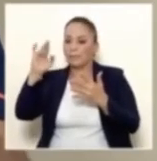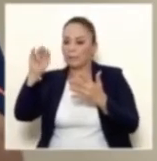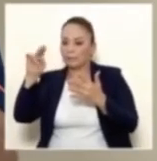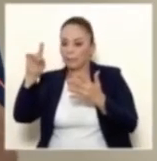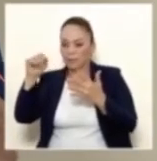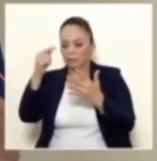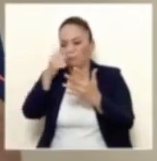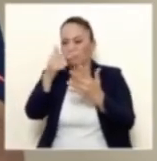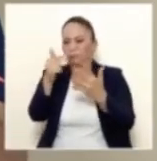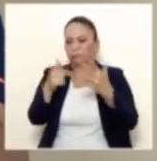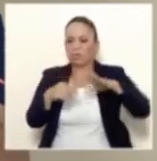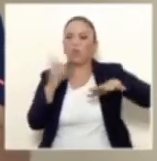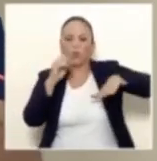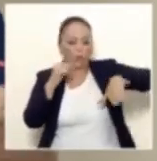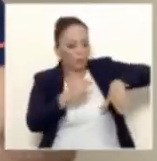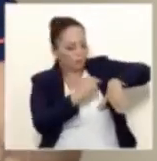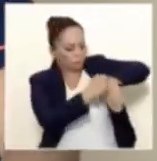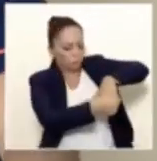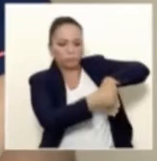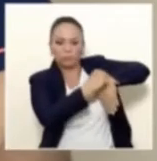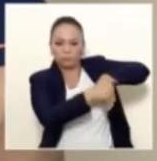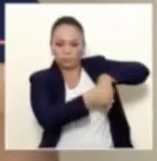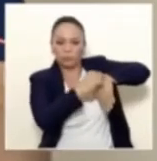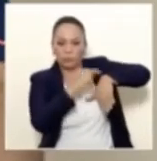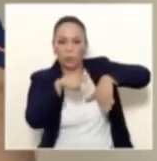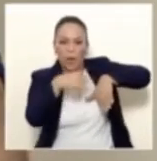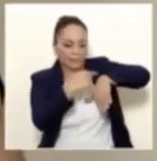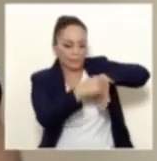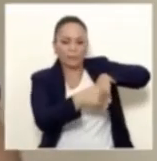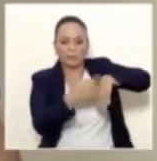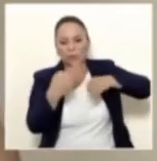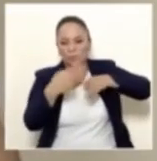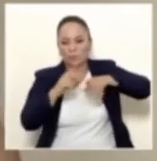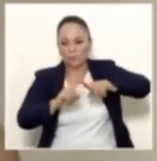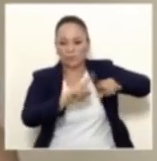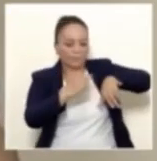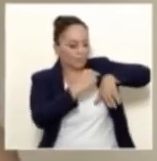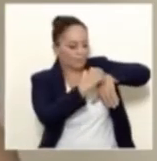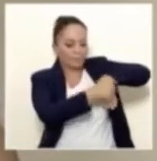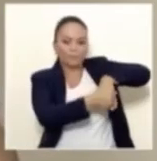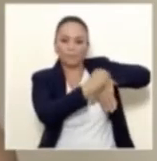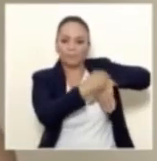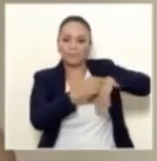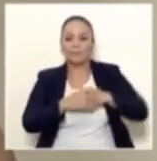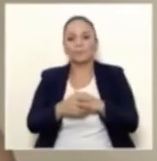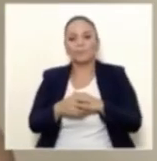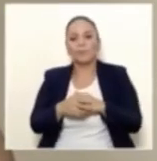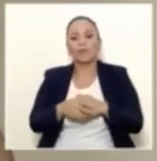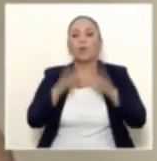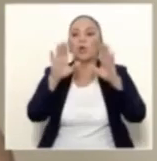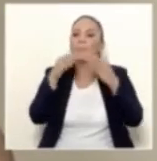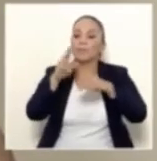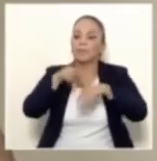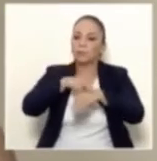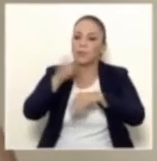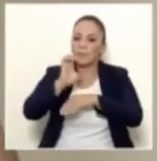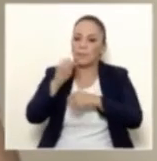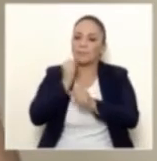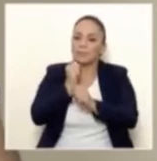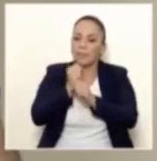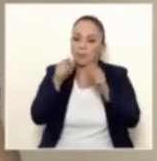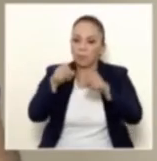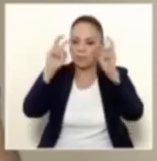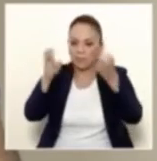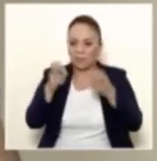logística de donde serán ubicadas estas personas el comité municipal de emergencia se está trabajando en ello